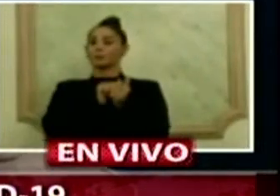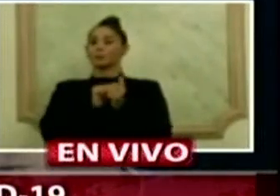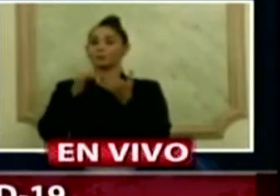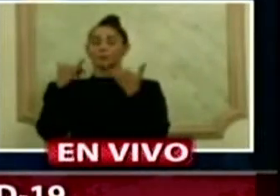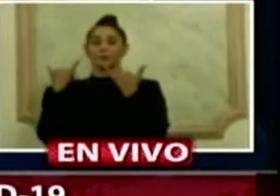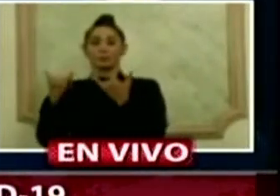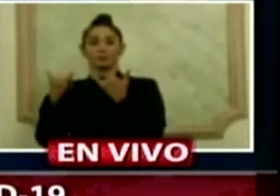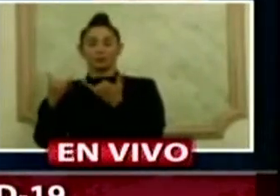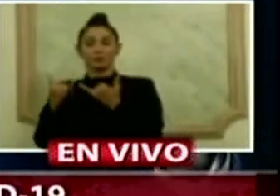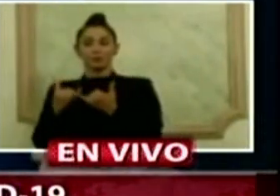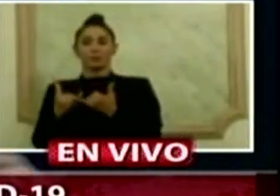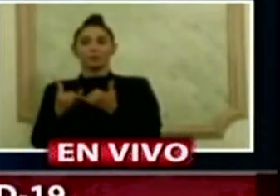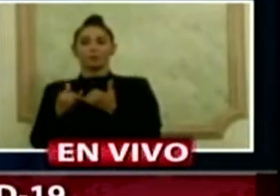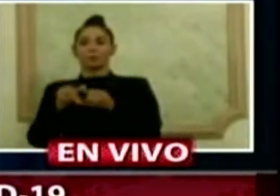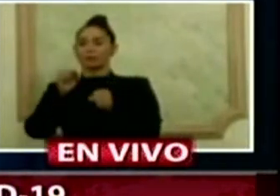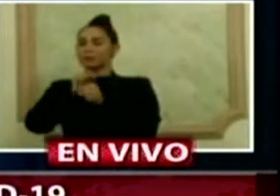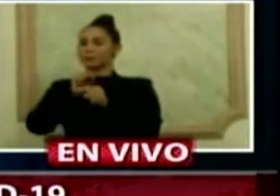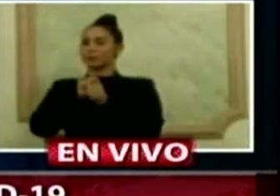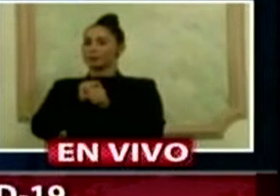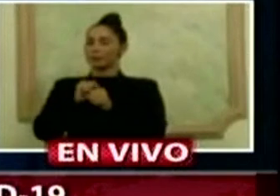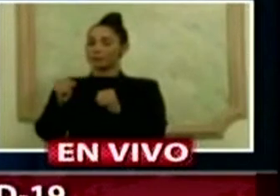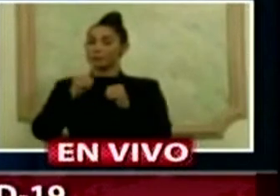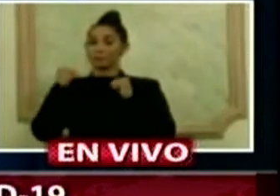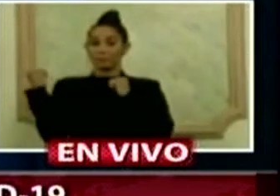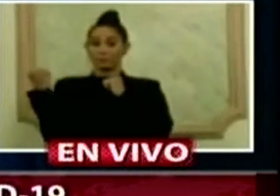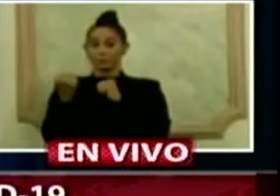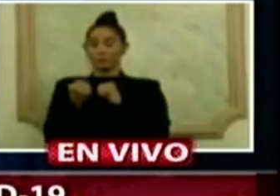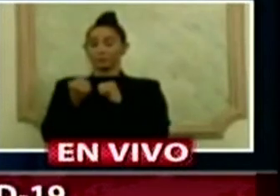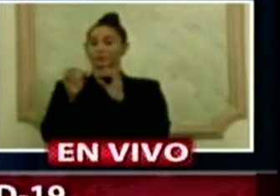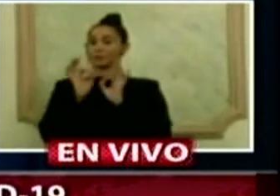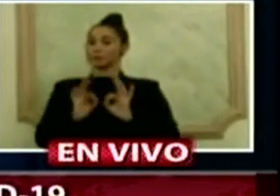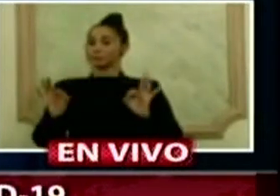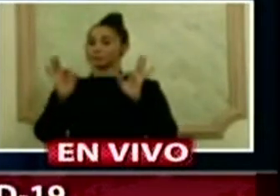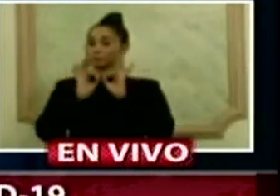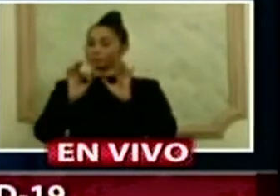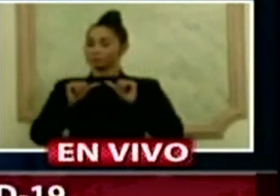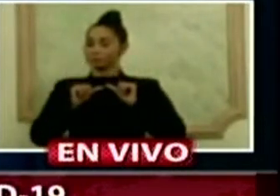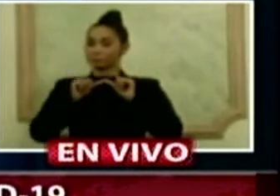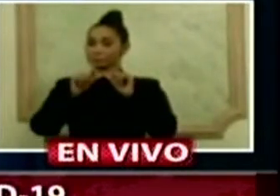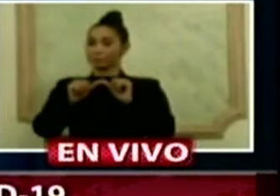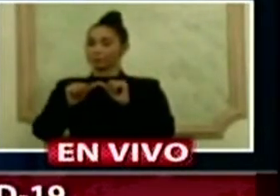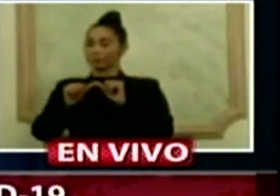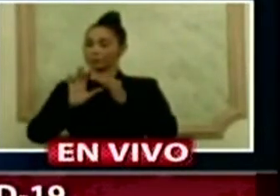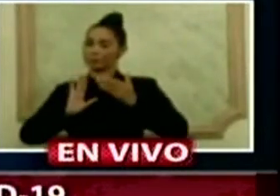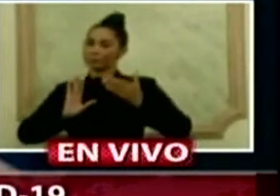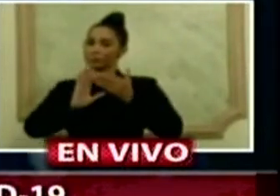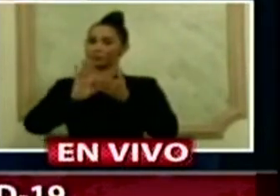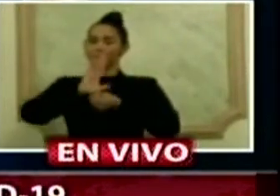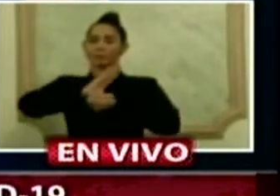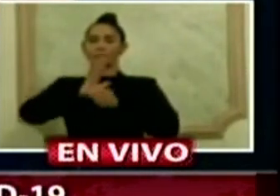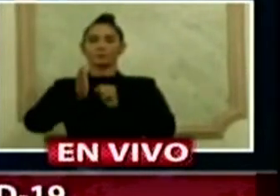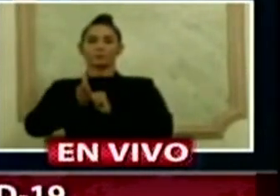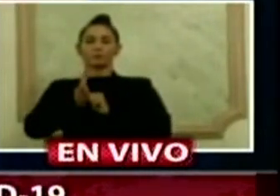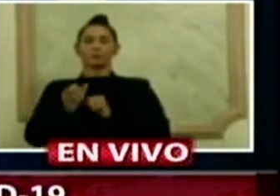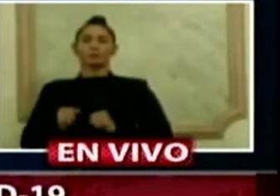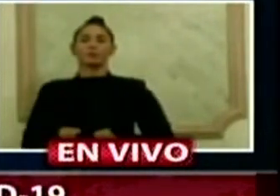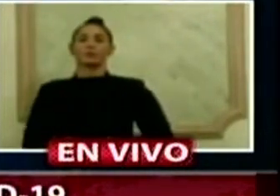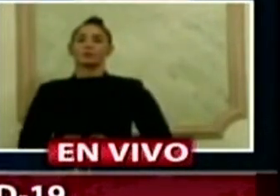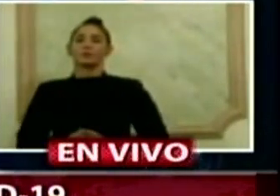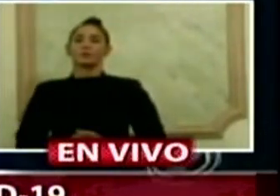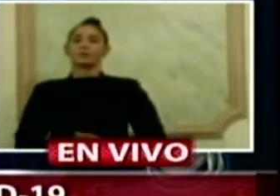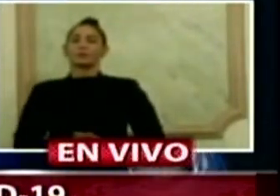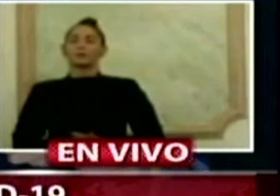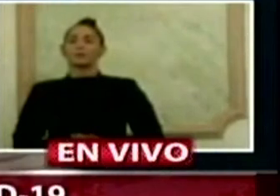en esta gran tarea sin precedentes para combatir esta pandemia. Pero del mismo modo y en